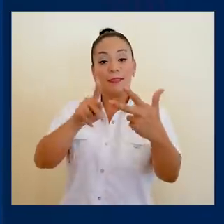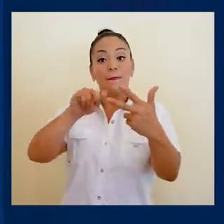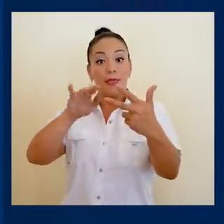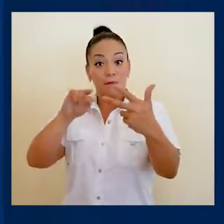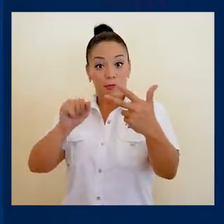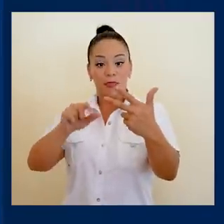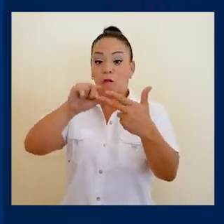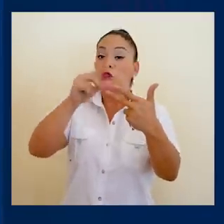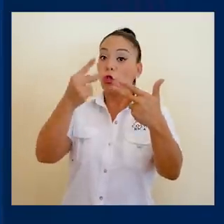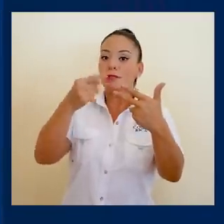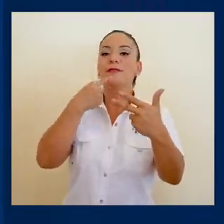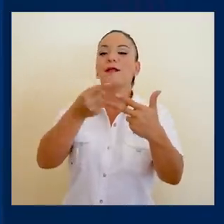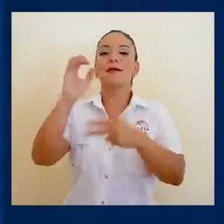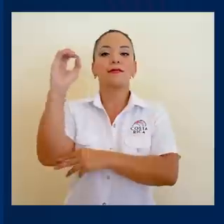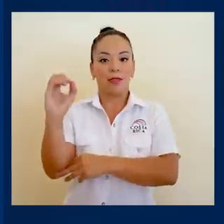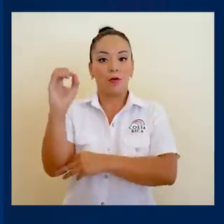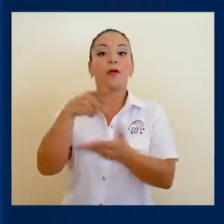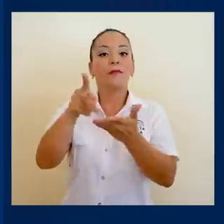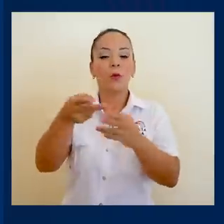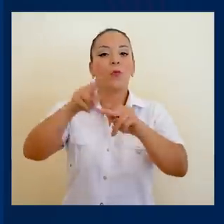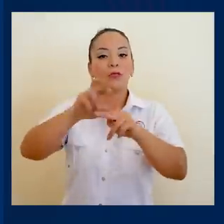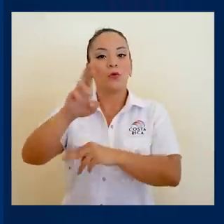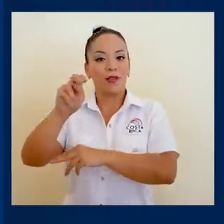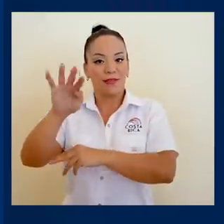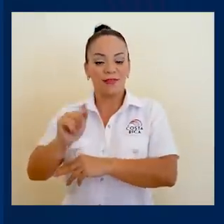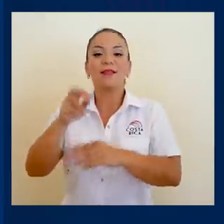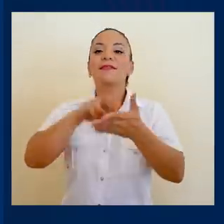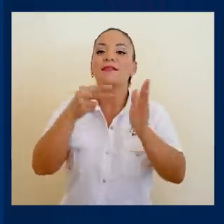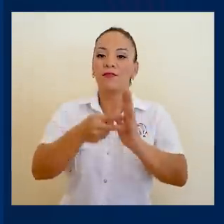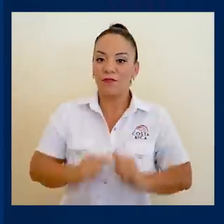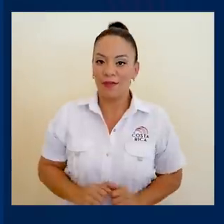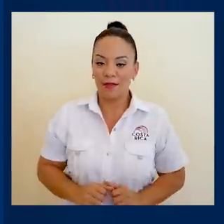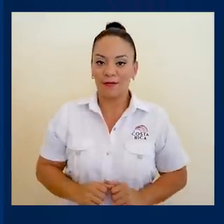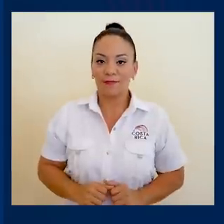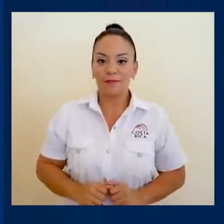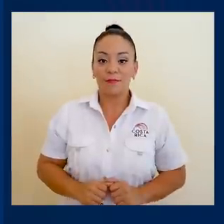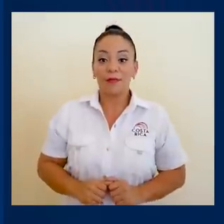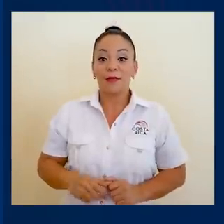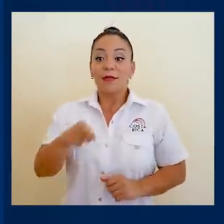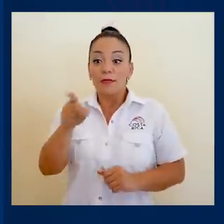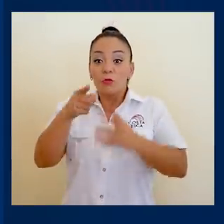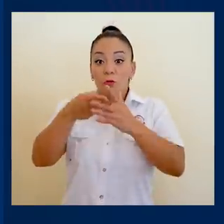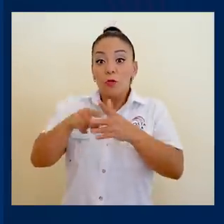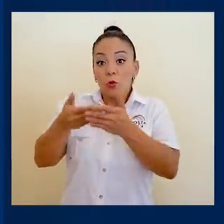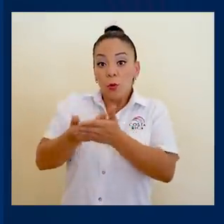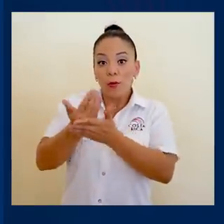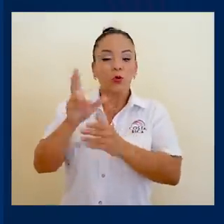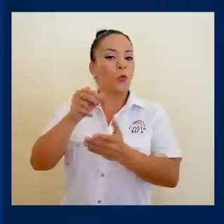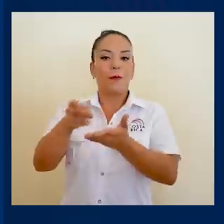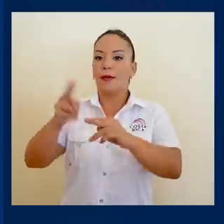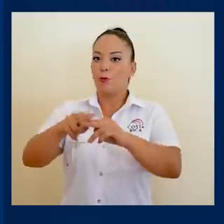declara cero en el pago del impuesto sobre la renta. Lo que quiere decir es que si apenas están saliendo, no van a pagar